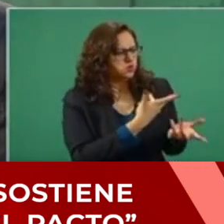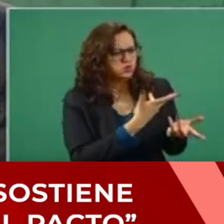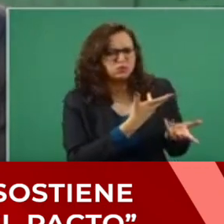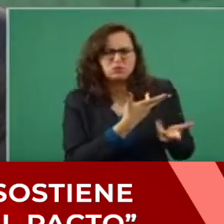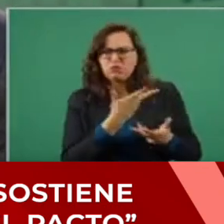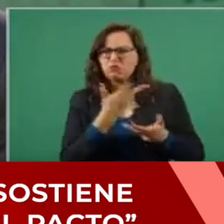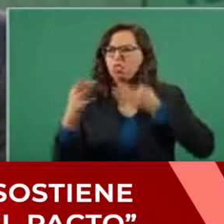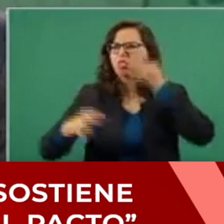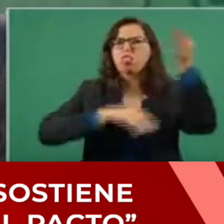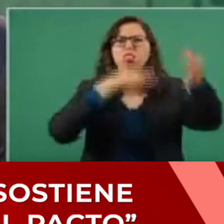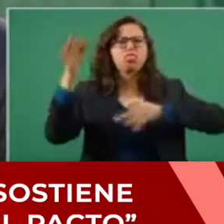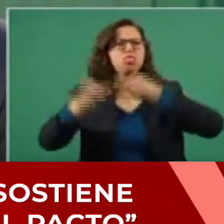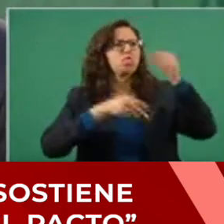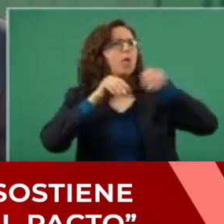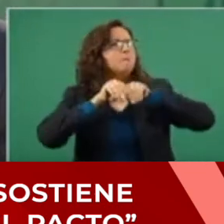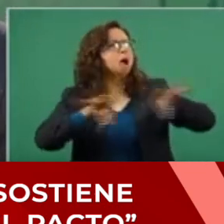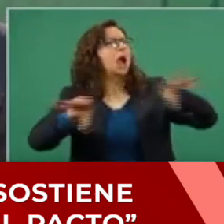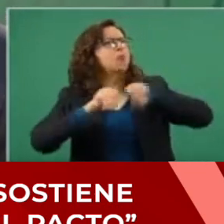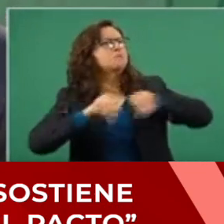mediático